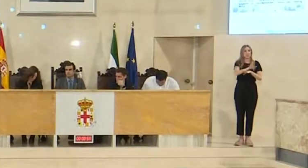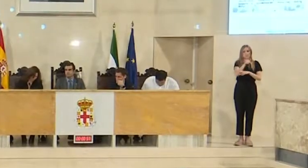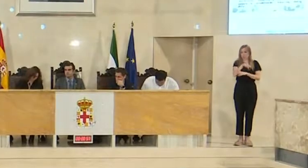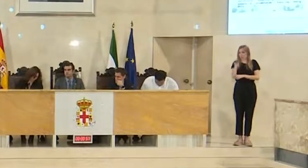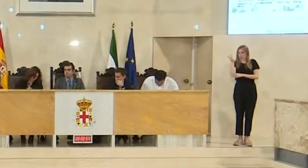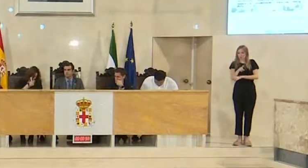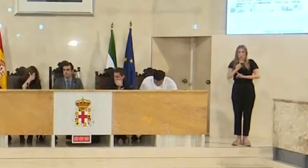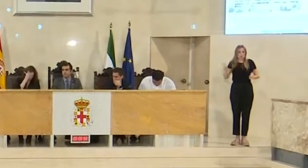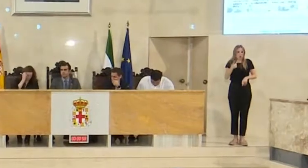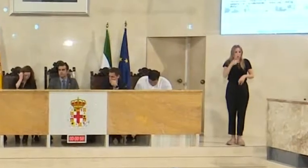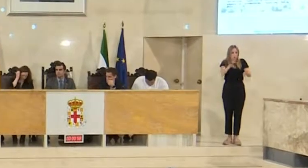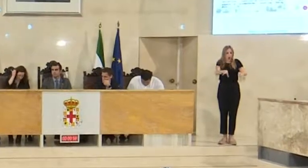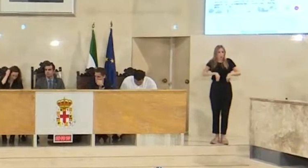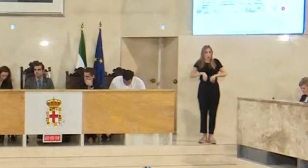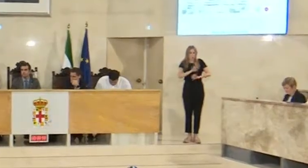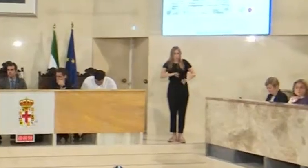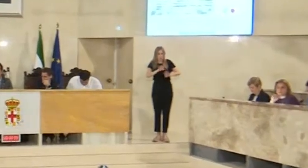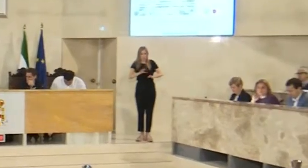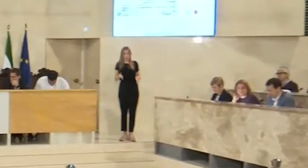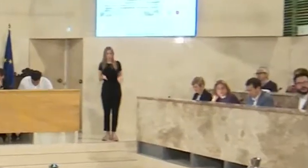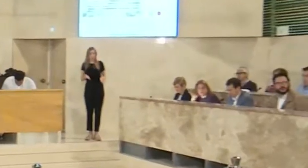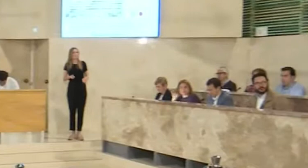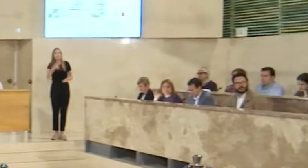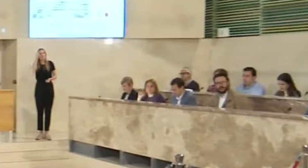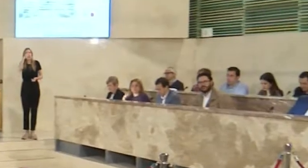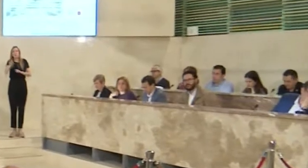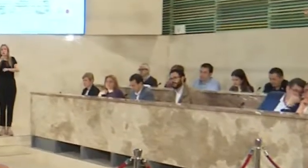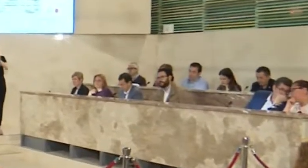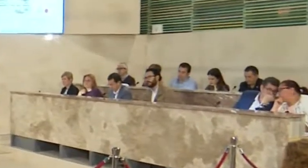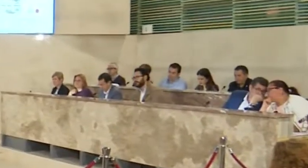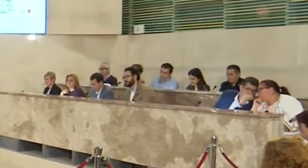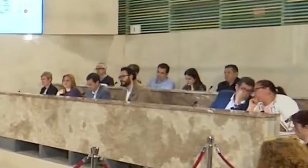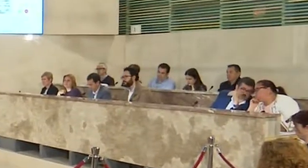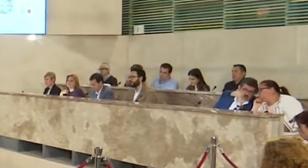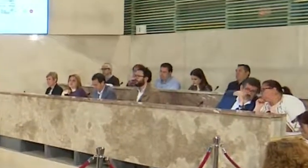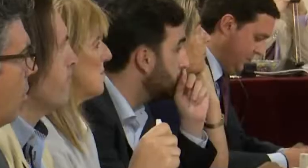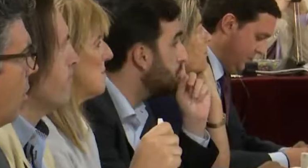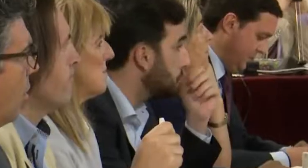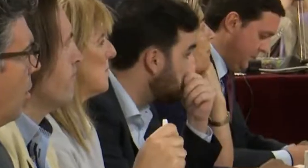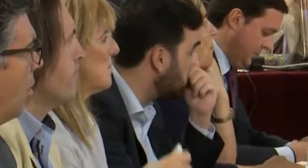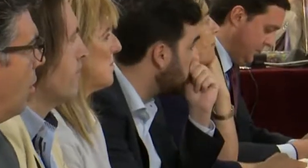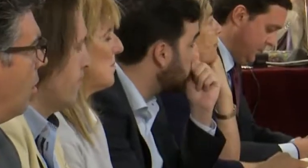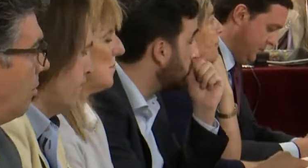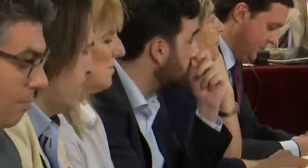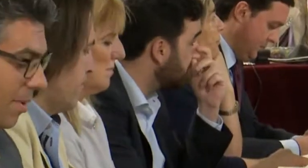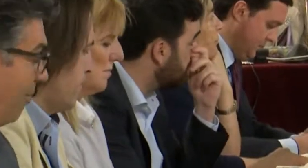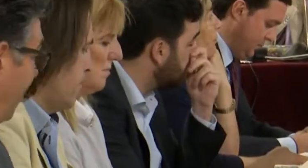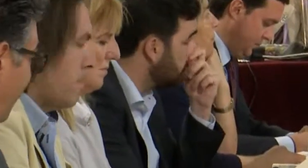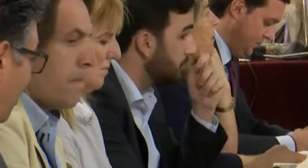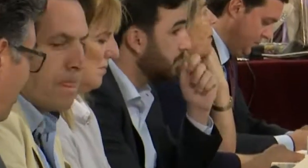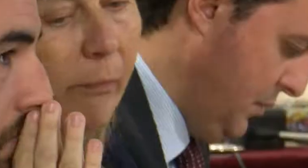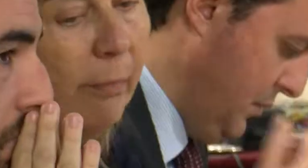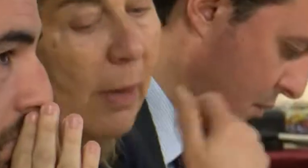ciudad, así como la denominación del pabellón Distrito 6 como pabellón Jairo Ruiz. El equipo de gobierno ha llevado a pleno 4 puntos más